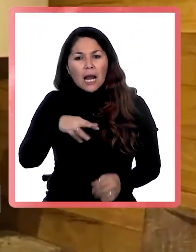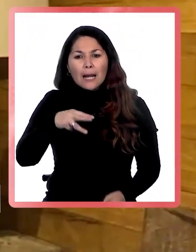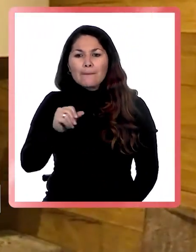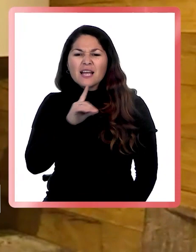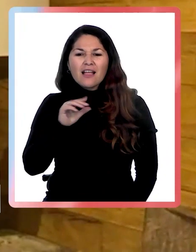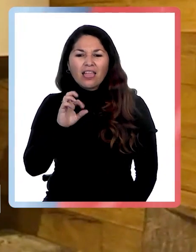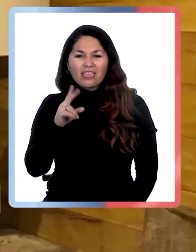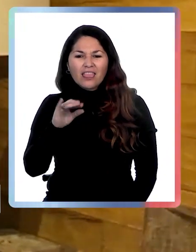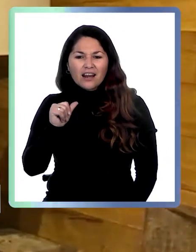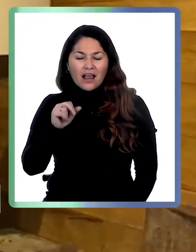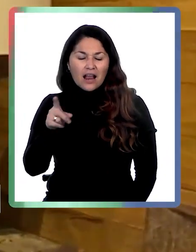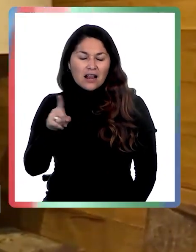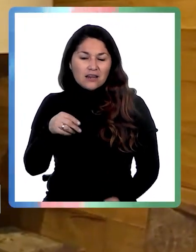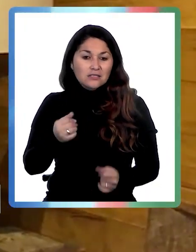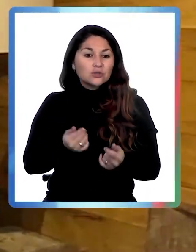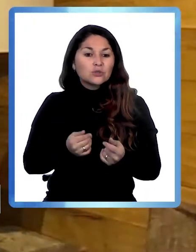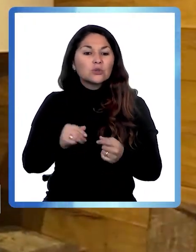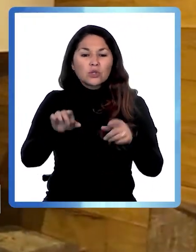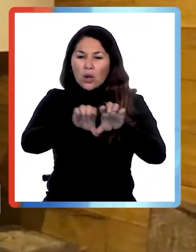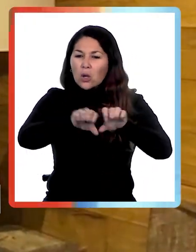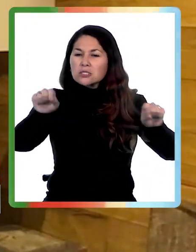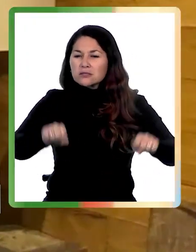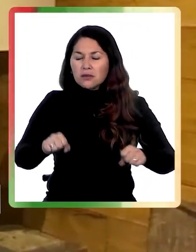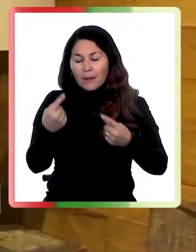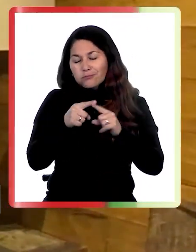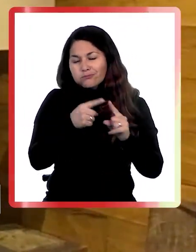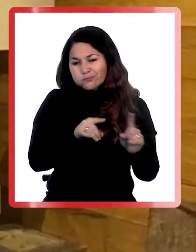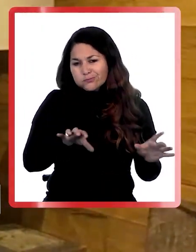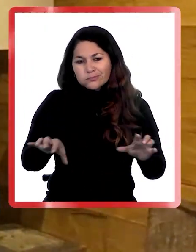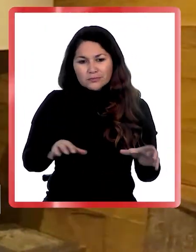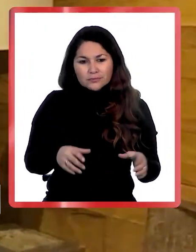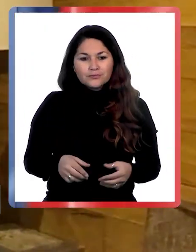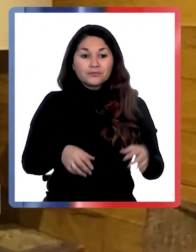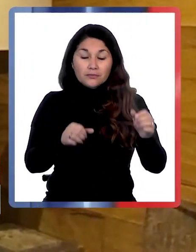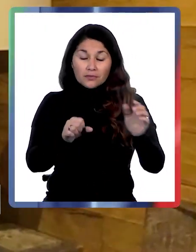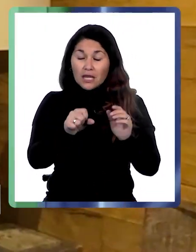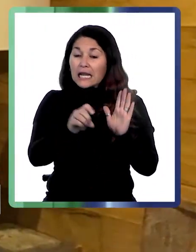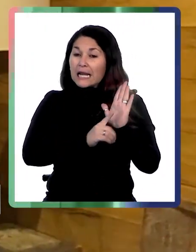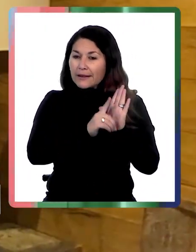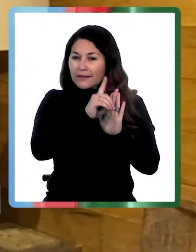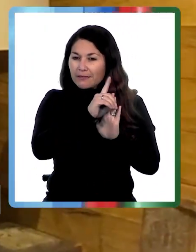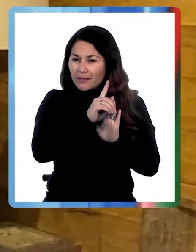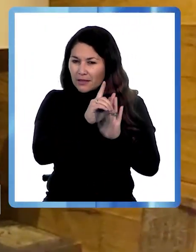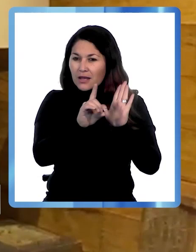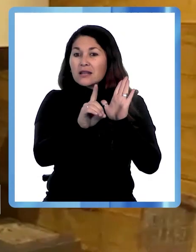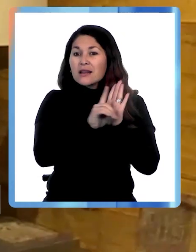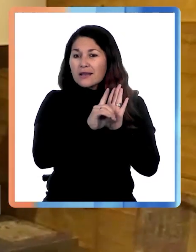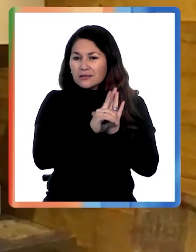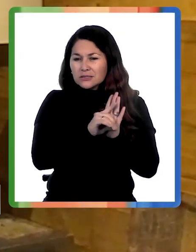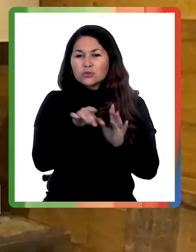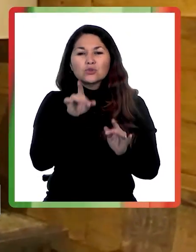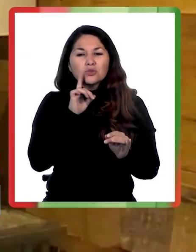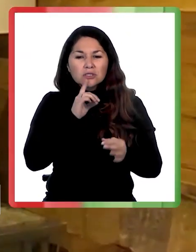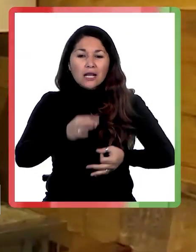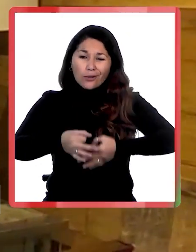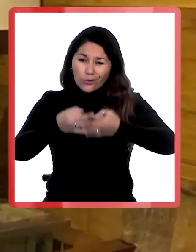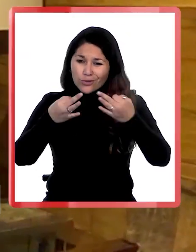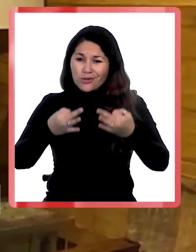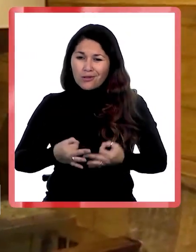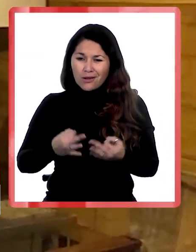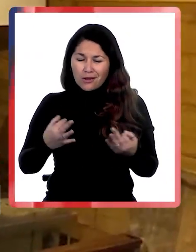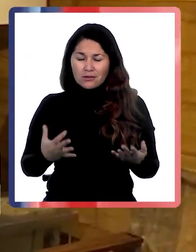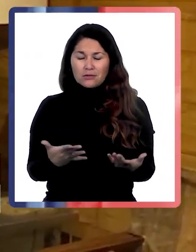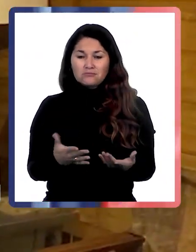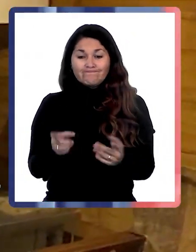mejor los sistemas eso Tendremos que verlo pero si este decreto no viene acompañado de medidas concretas que podamos verla que podamos sentirla los